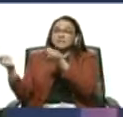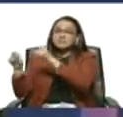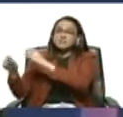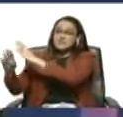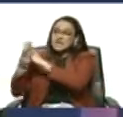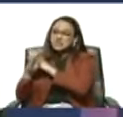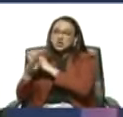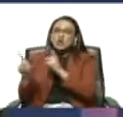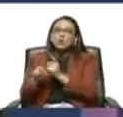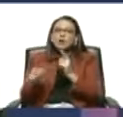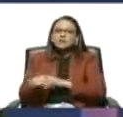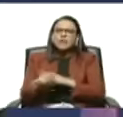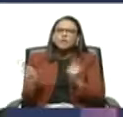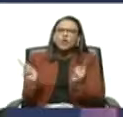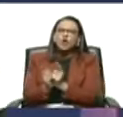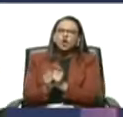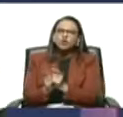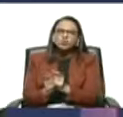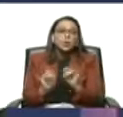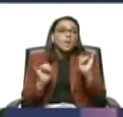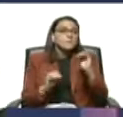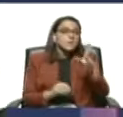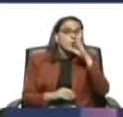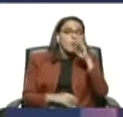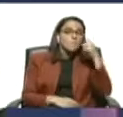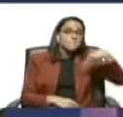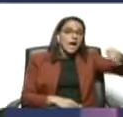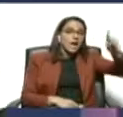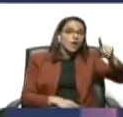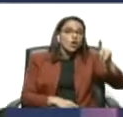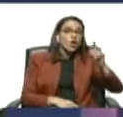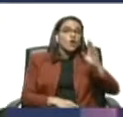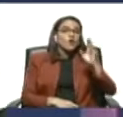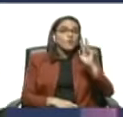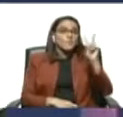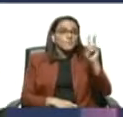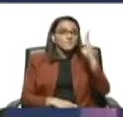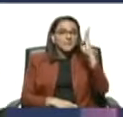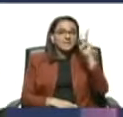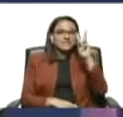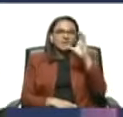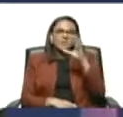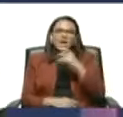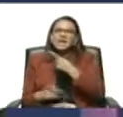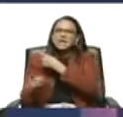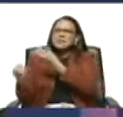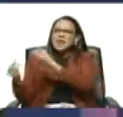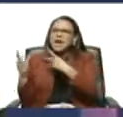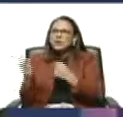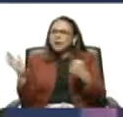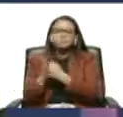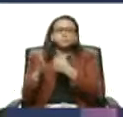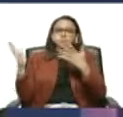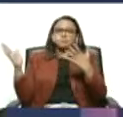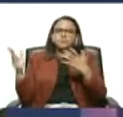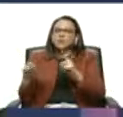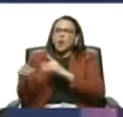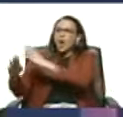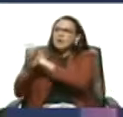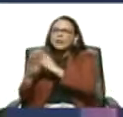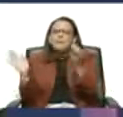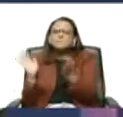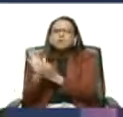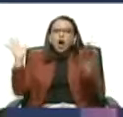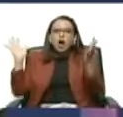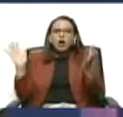está el presidente del Banco Central de Venezuela, sabe de lo que estoy hablando, ¿no? El choque externo fue en meses, no